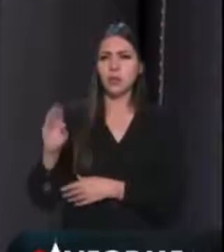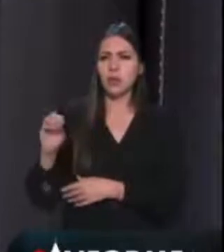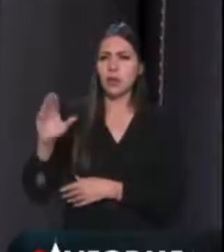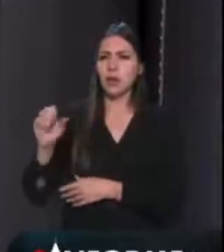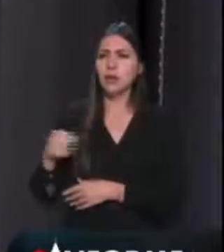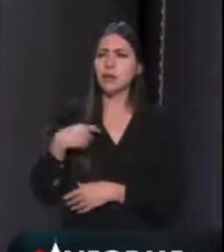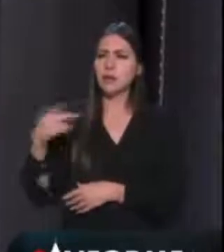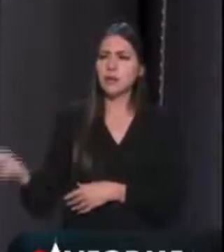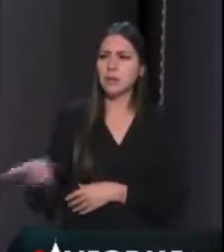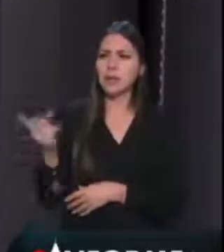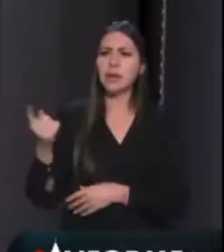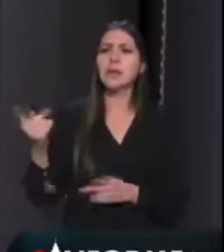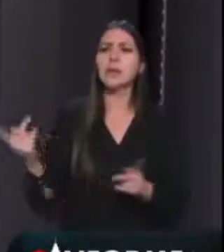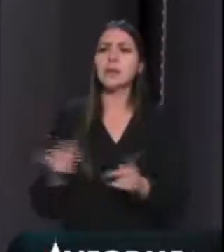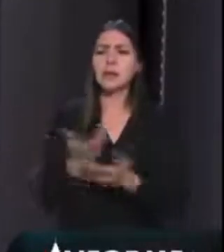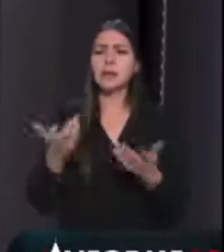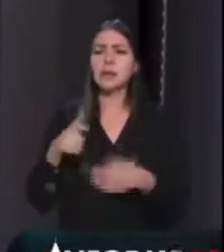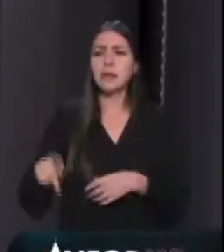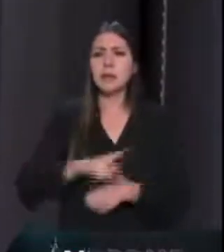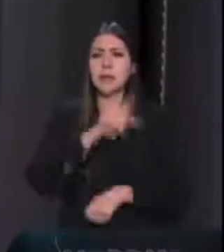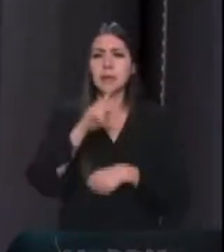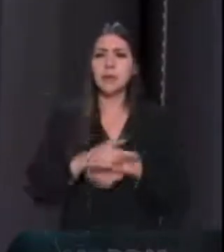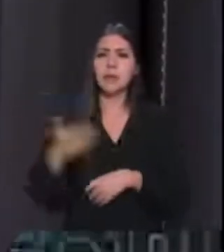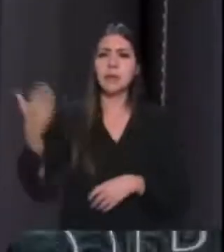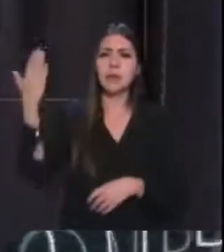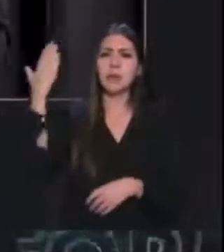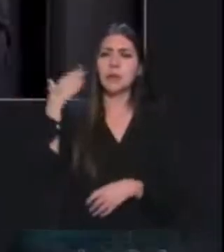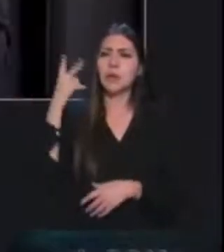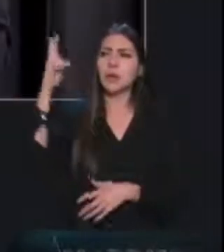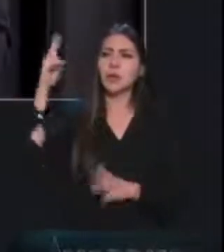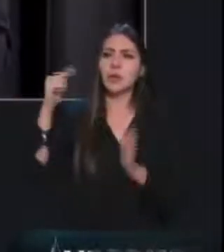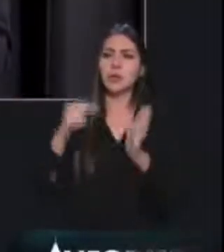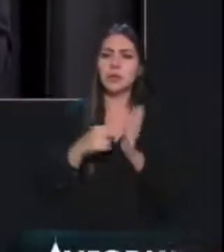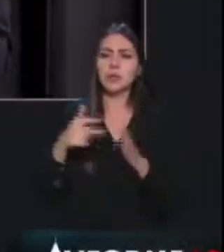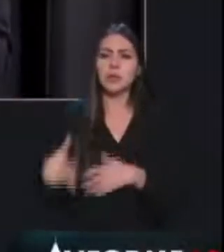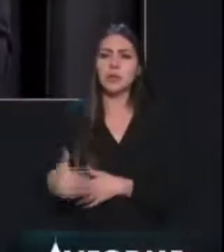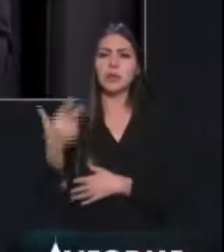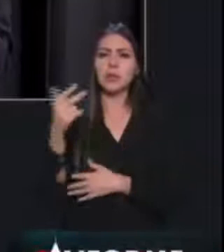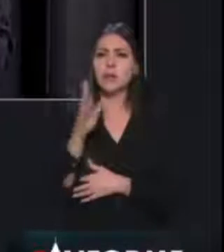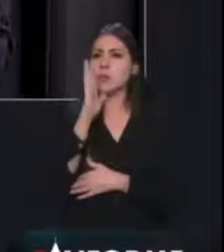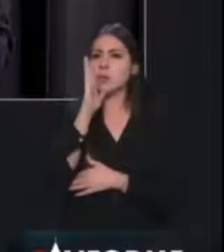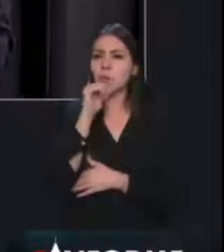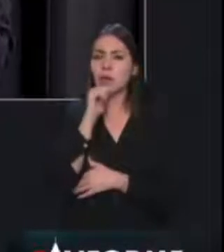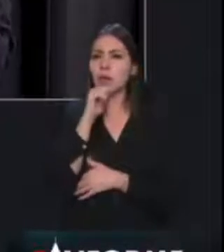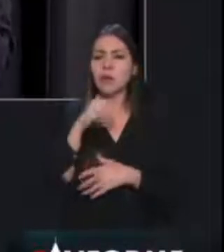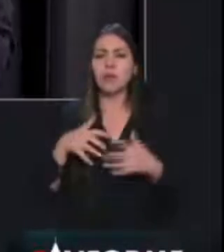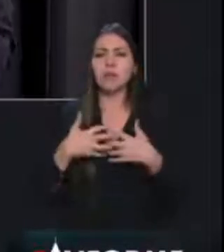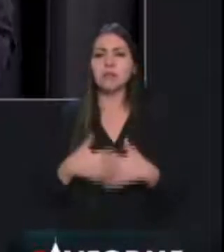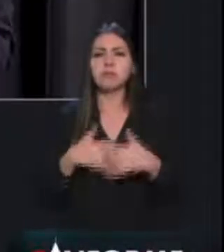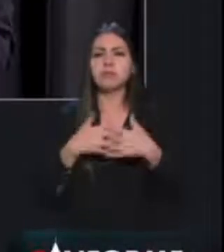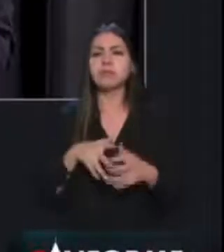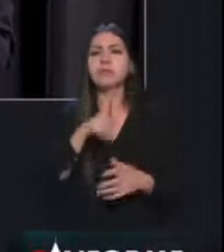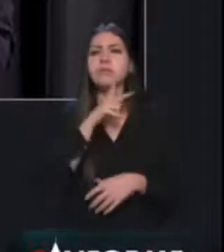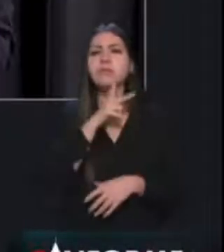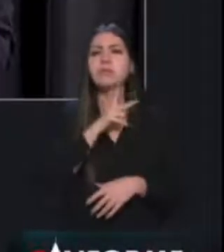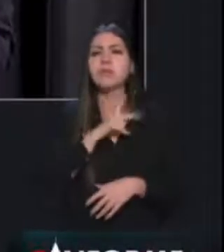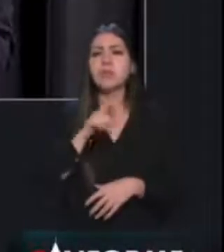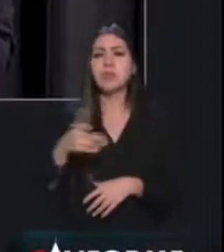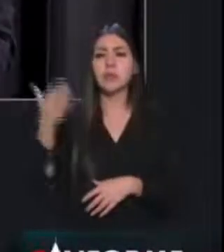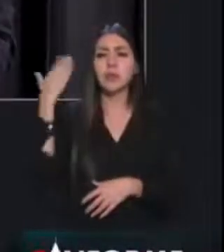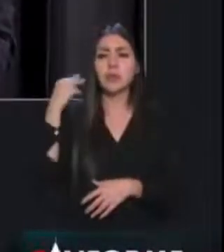un país que desde 2013 perdió su capacidad de refinación? En 2013 estábamos